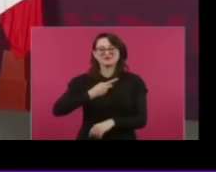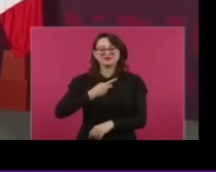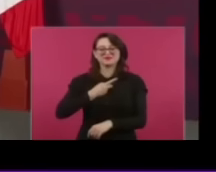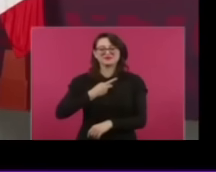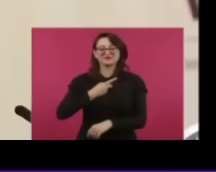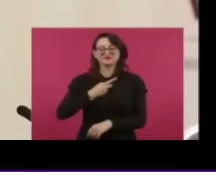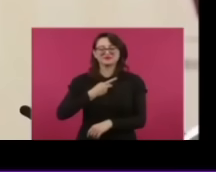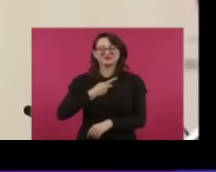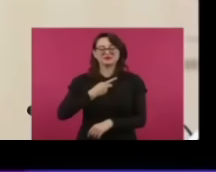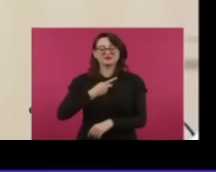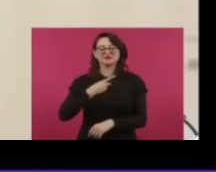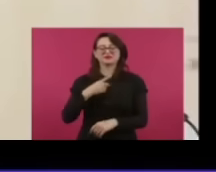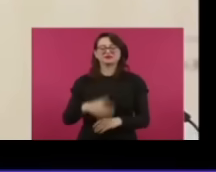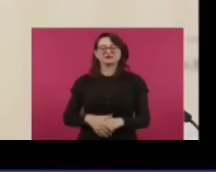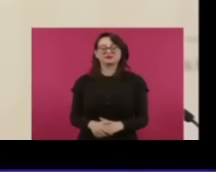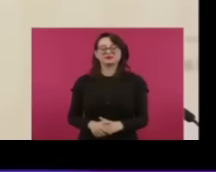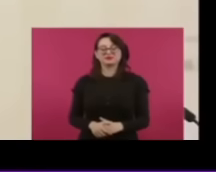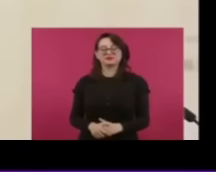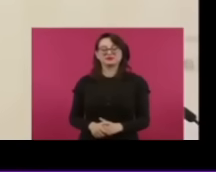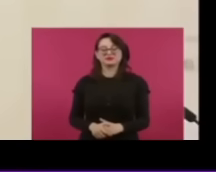obviamente gritando sin micrófono.